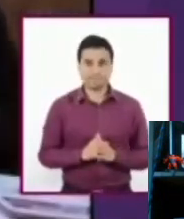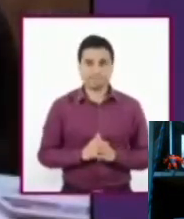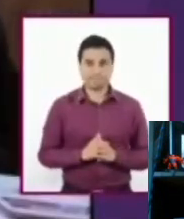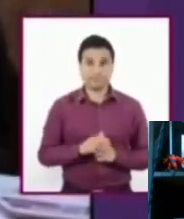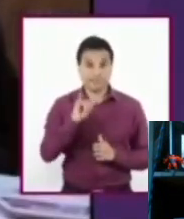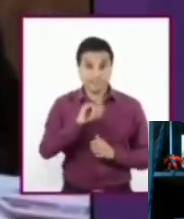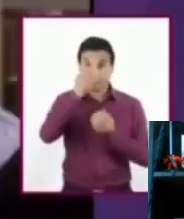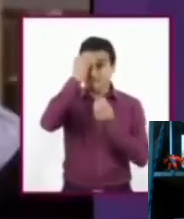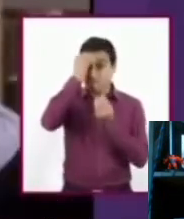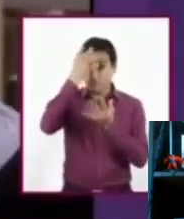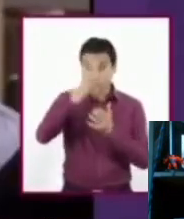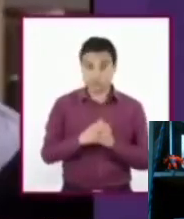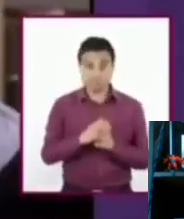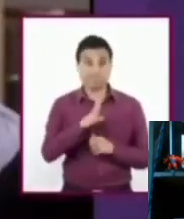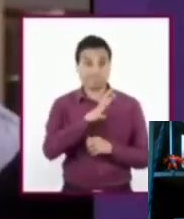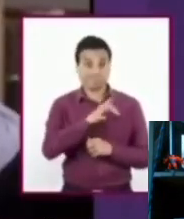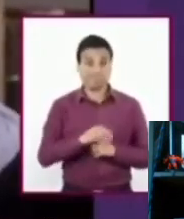garcía information